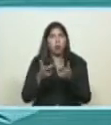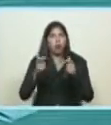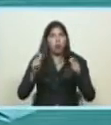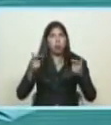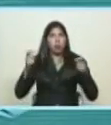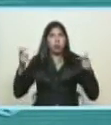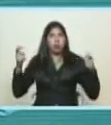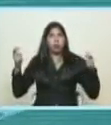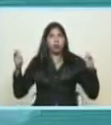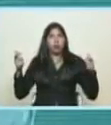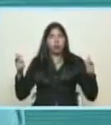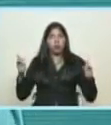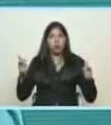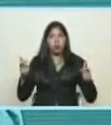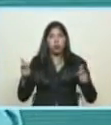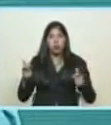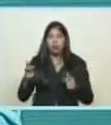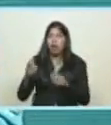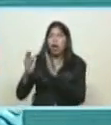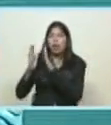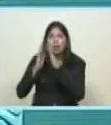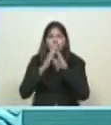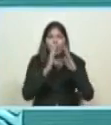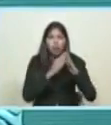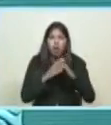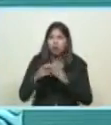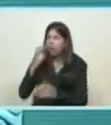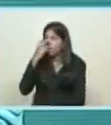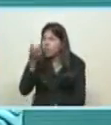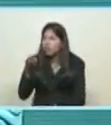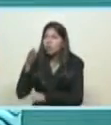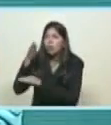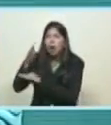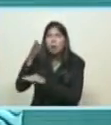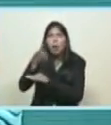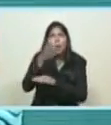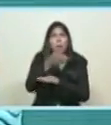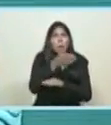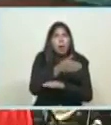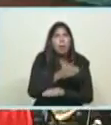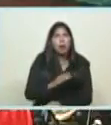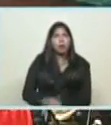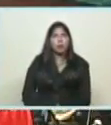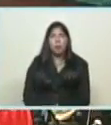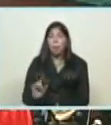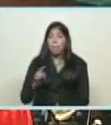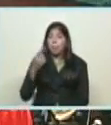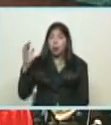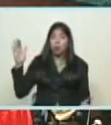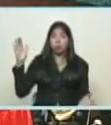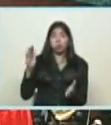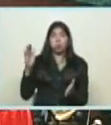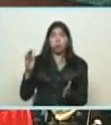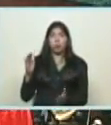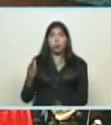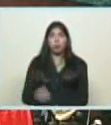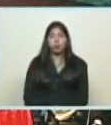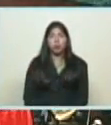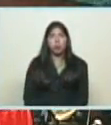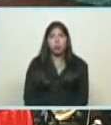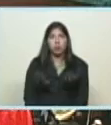Fuimos visitando hogar por hogar. Pudiéramos decir que es la primera zafra, si la pudiéramos llamar así.